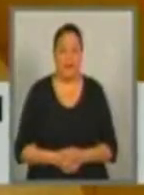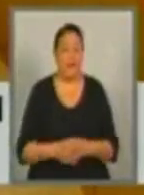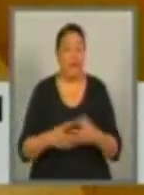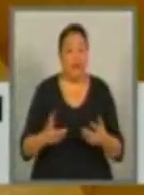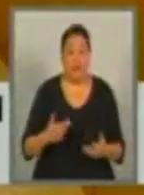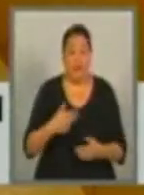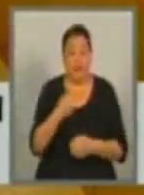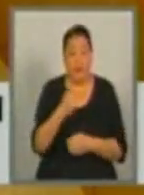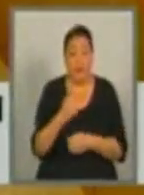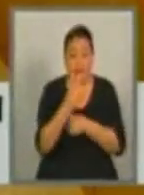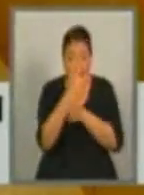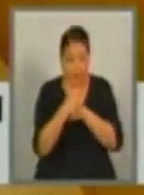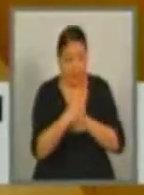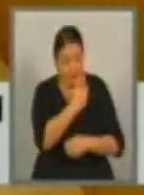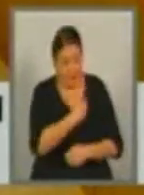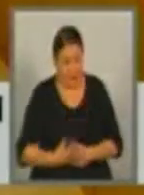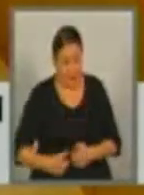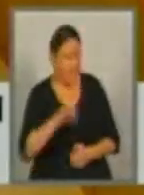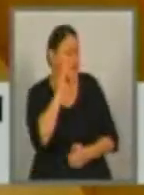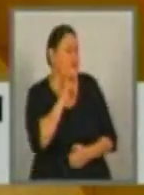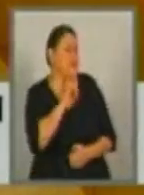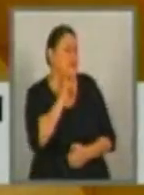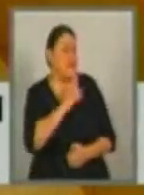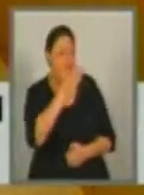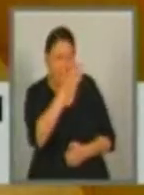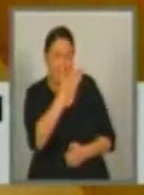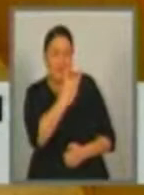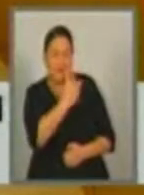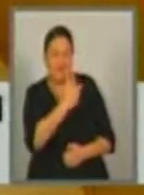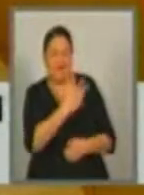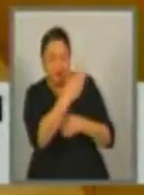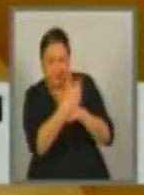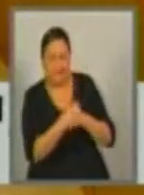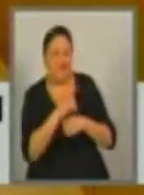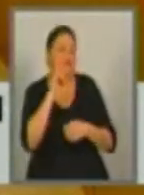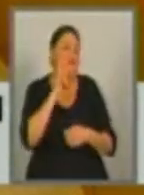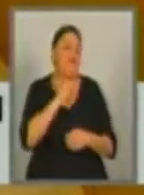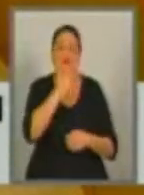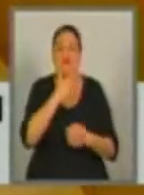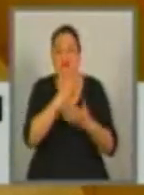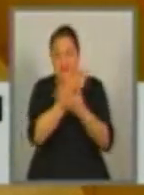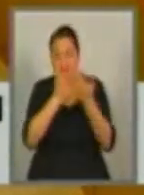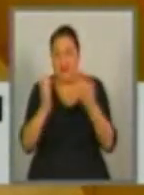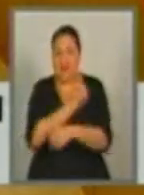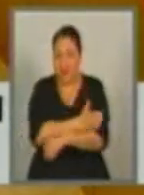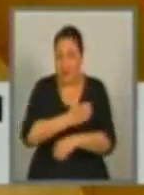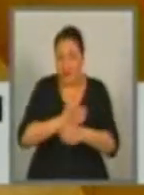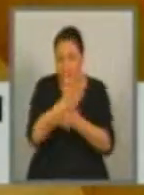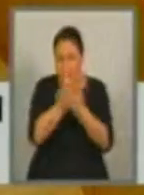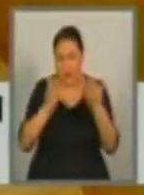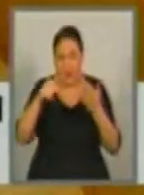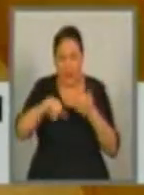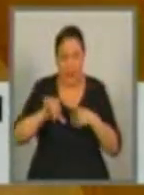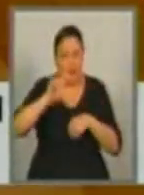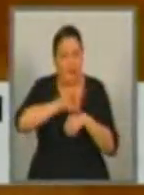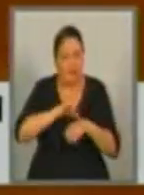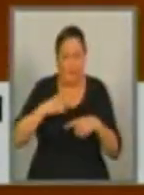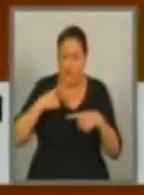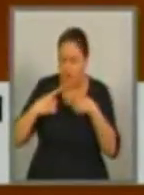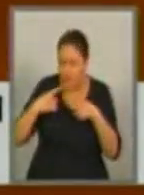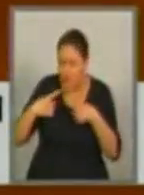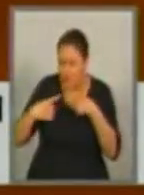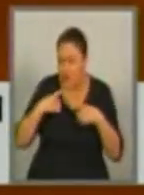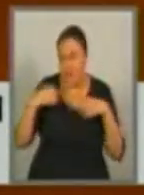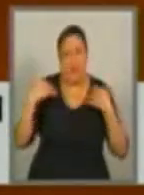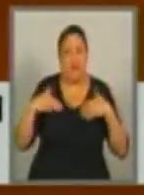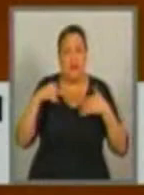Con su permiso, señora Presidente, compañeras y compañeros, el asunto que hoy discutimos es